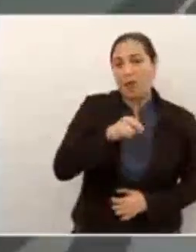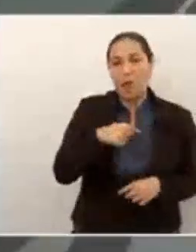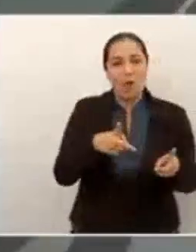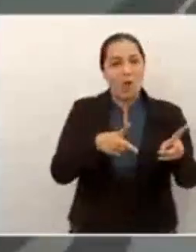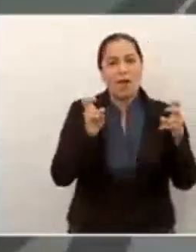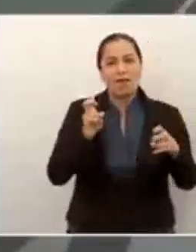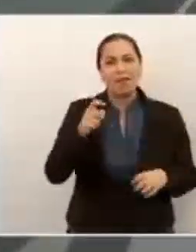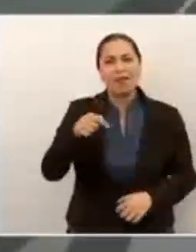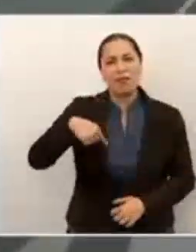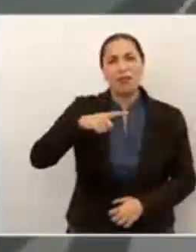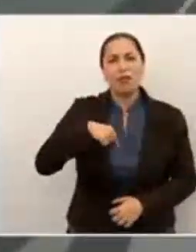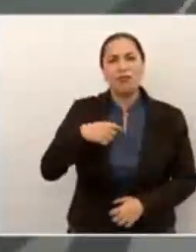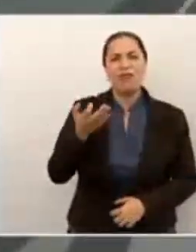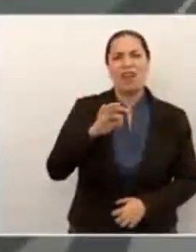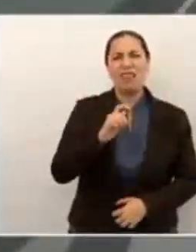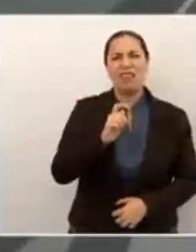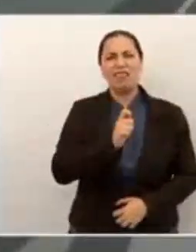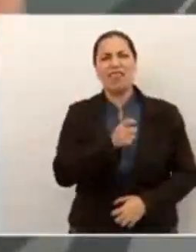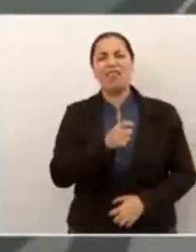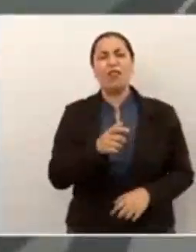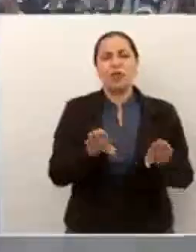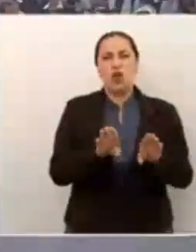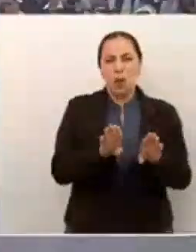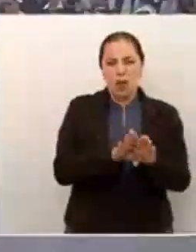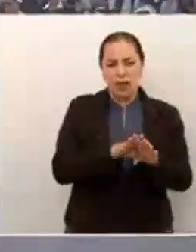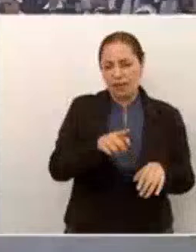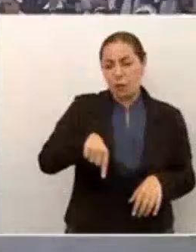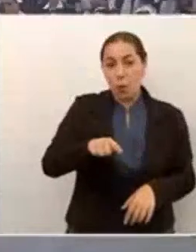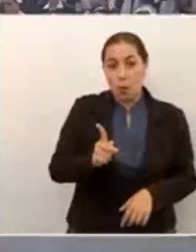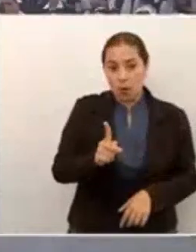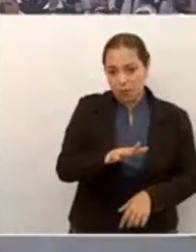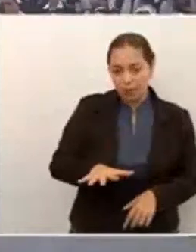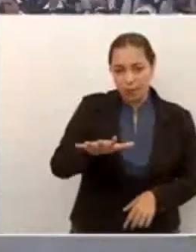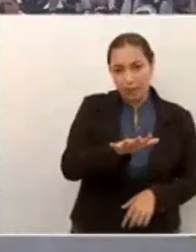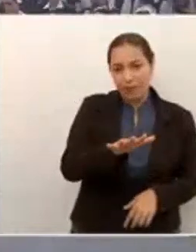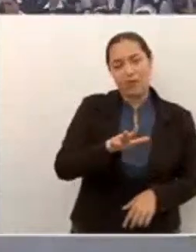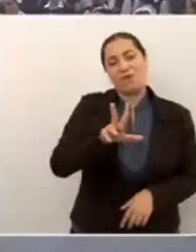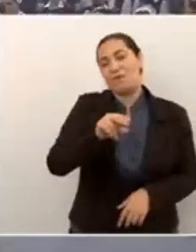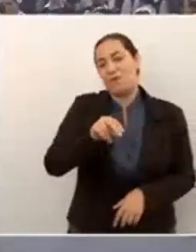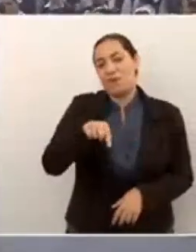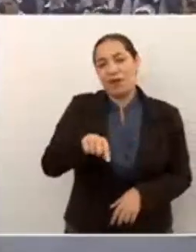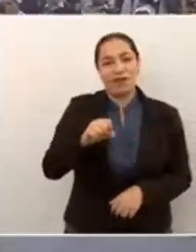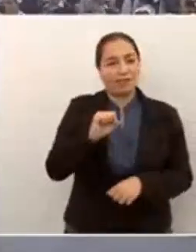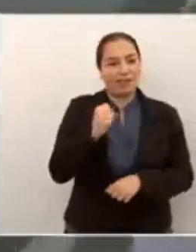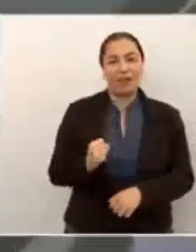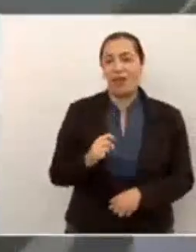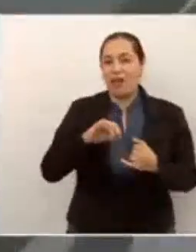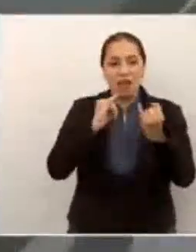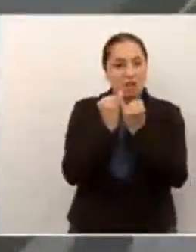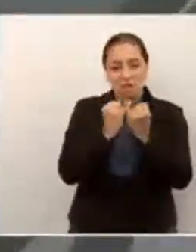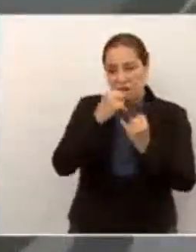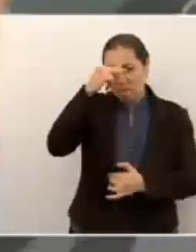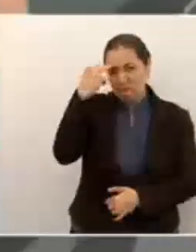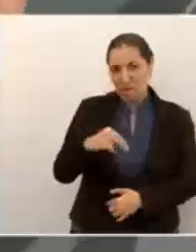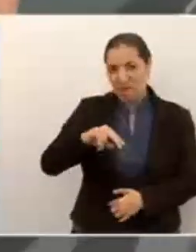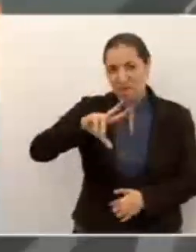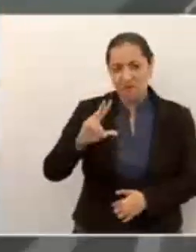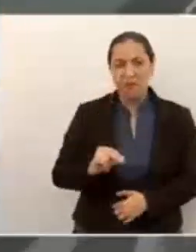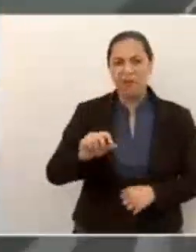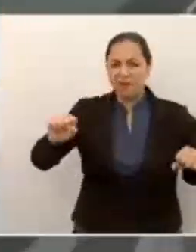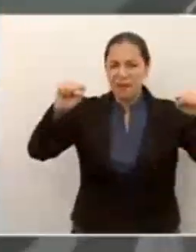nunca vamos a traicionar al pueblo de Sinaloa ni al pueblo de México. ¡Que viva Culiacán! ¡Que